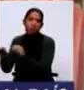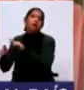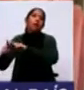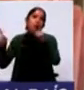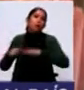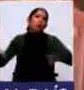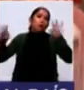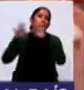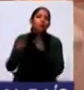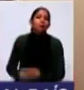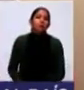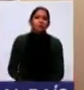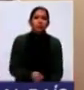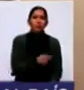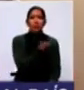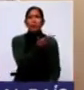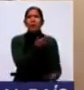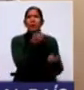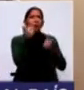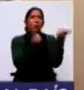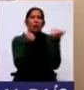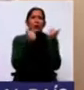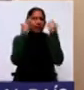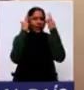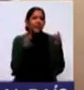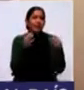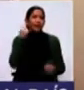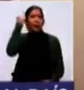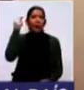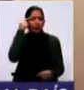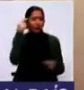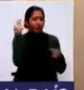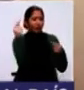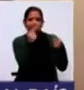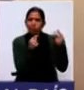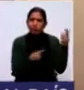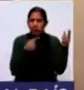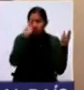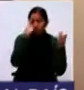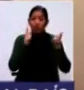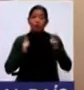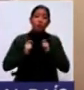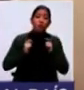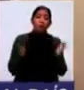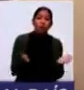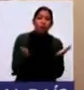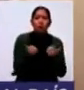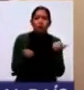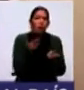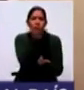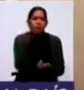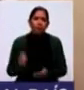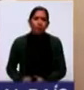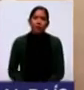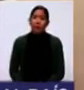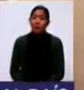visitando. Viceministra, ¿cuáles han sido las medidas tomadas desde el Gobierno Nacional para poder fomentar este turismo interno? Este es